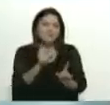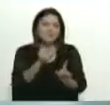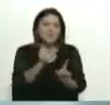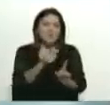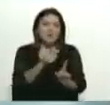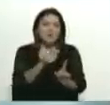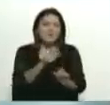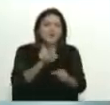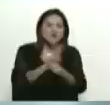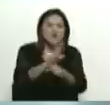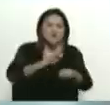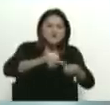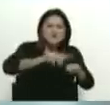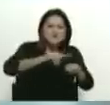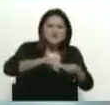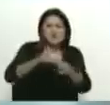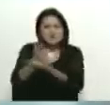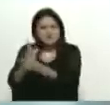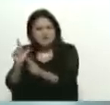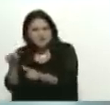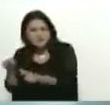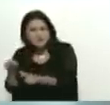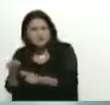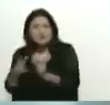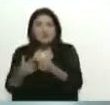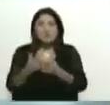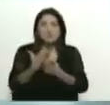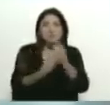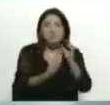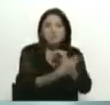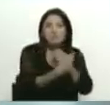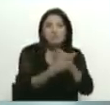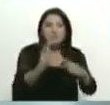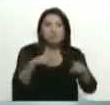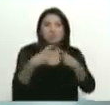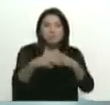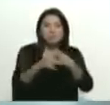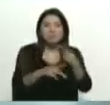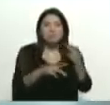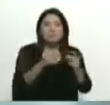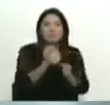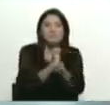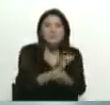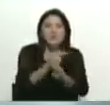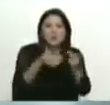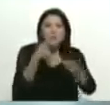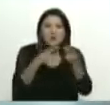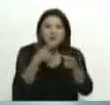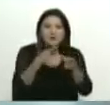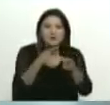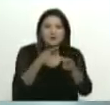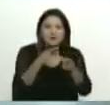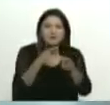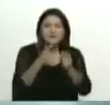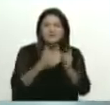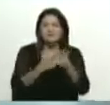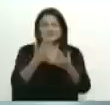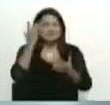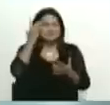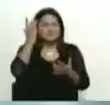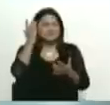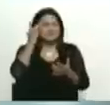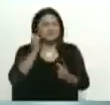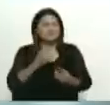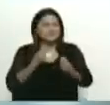también. Entonces, un pedófilo va a ser preso político, un agresor de mujeres, femicida, también lo van a presentar como un